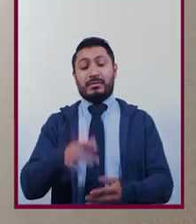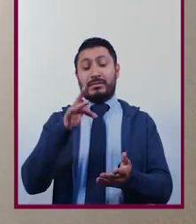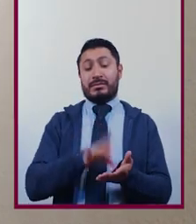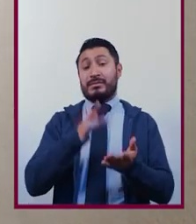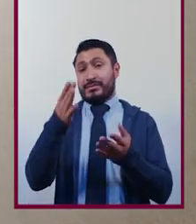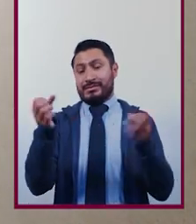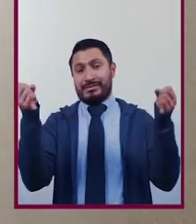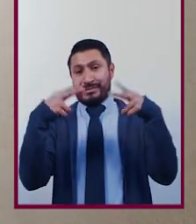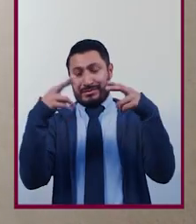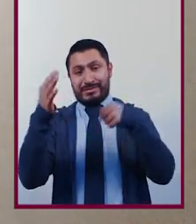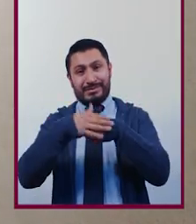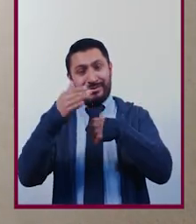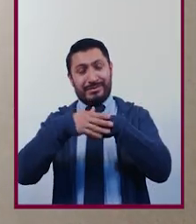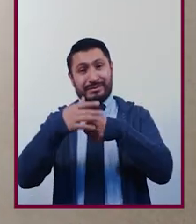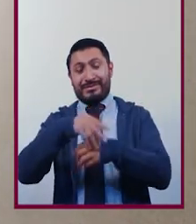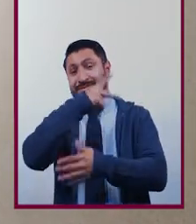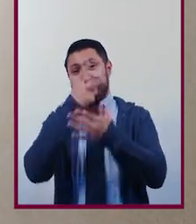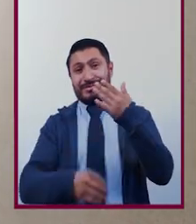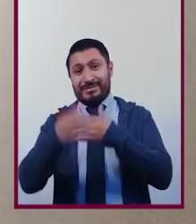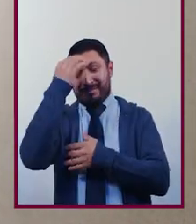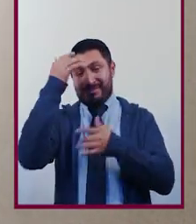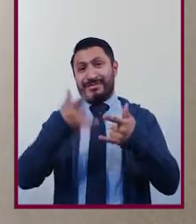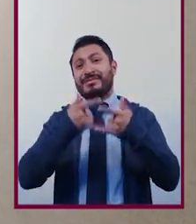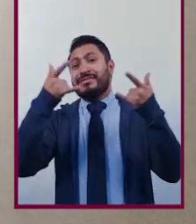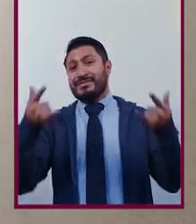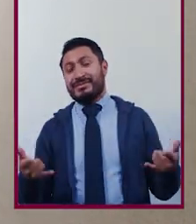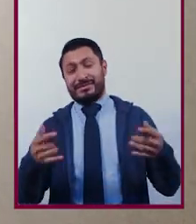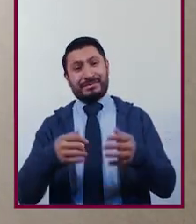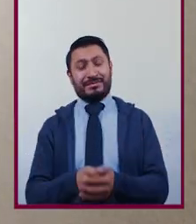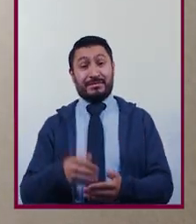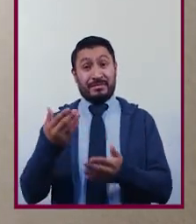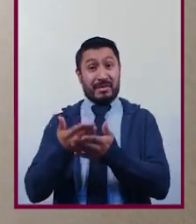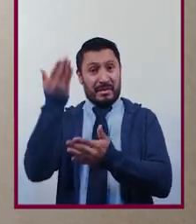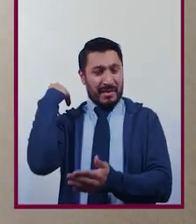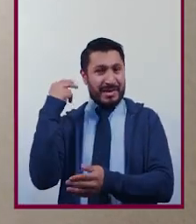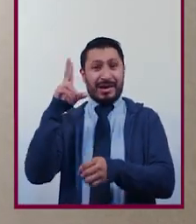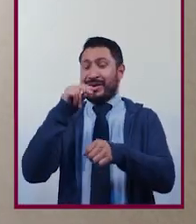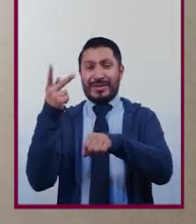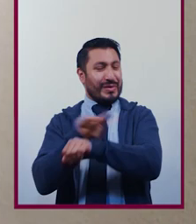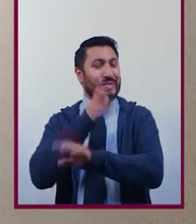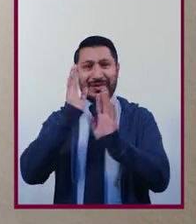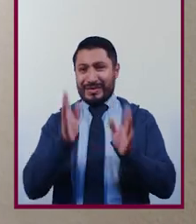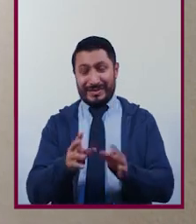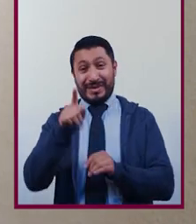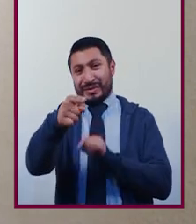Gracias y nos vemos en nuestro siguiente programa de Conciencia Histórica. El pasado no ha pasado.